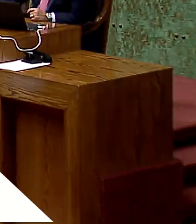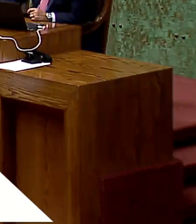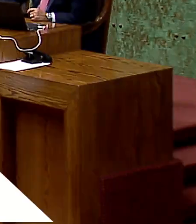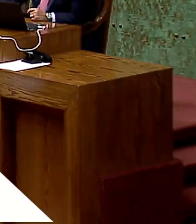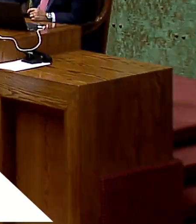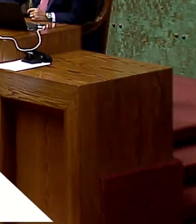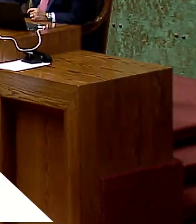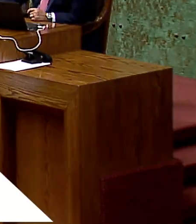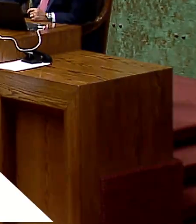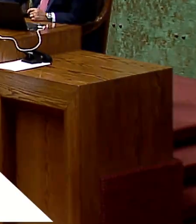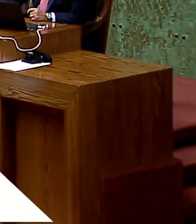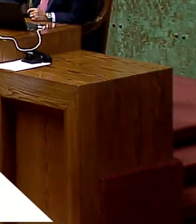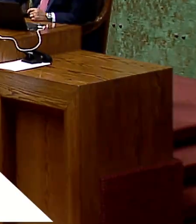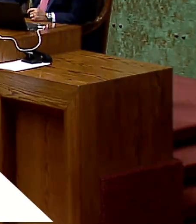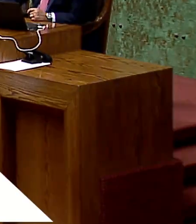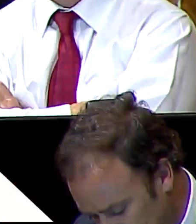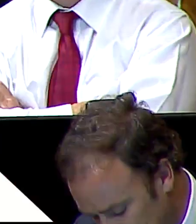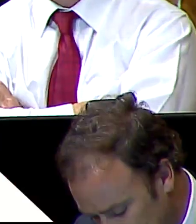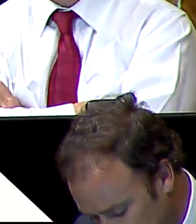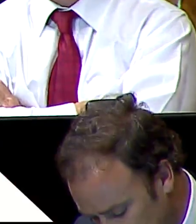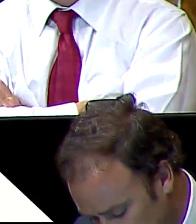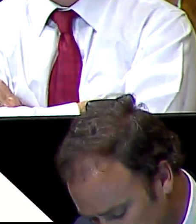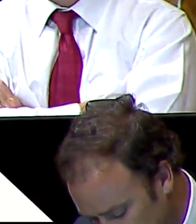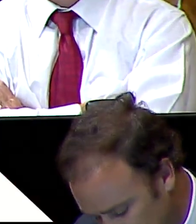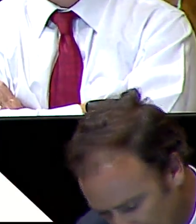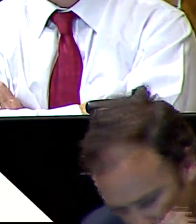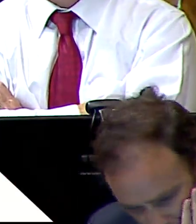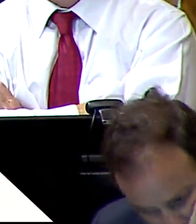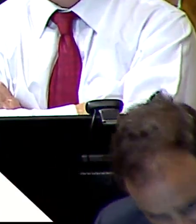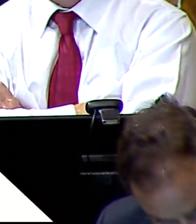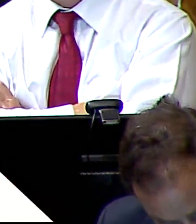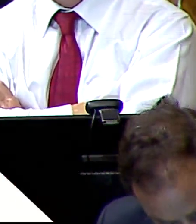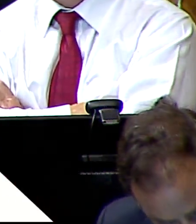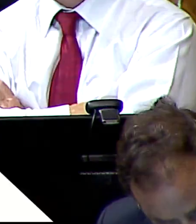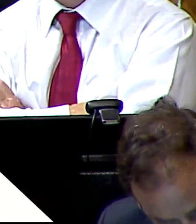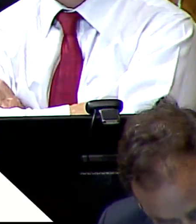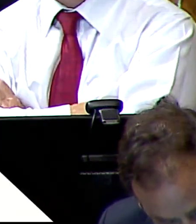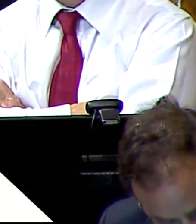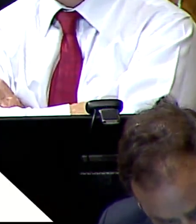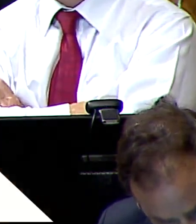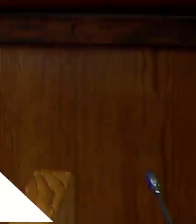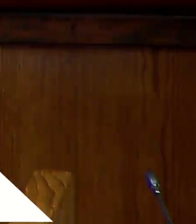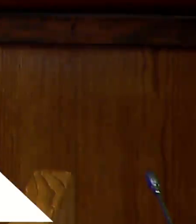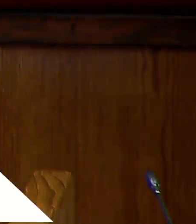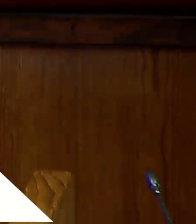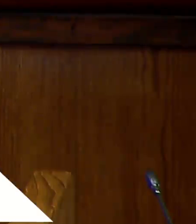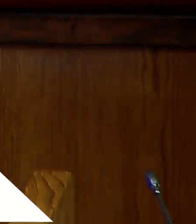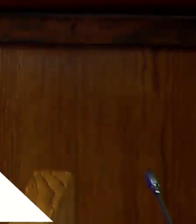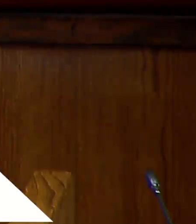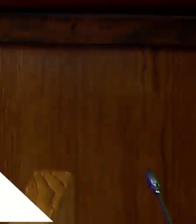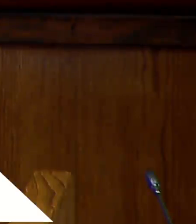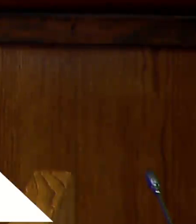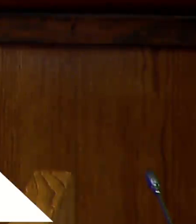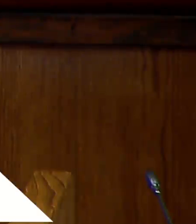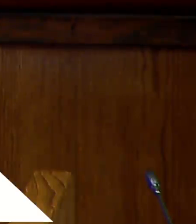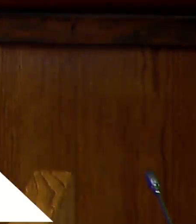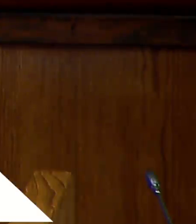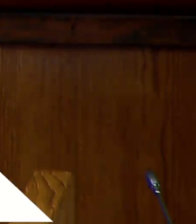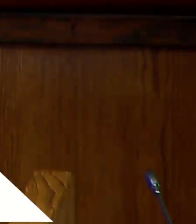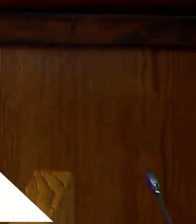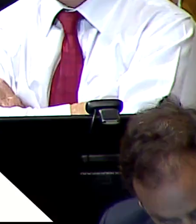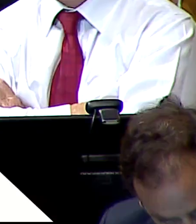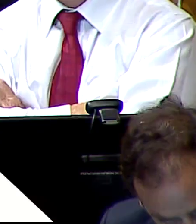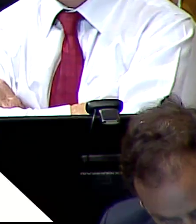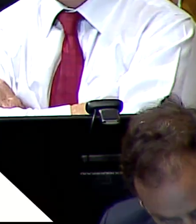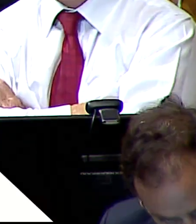coloma una pregunta ministro Quiénes estaban trabajando eran los bomberos